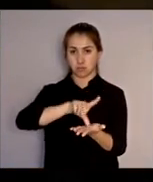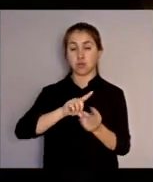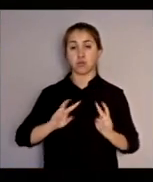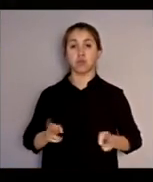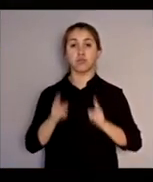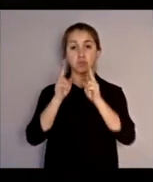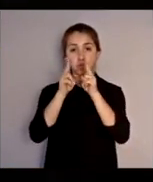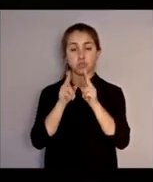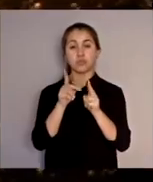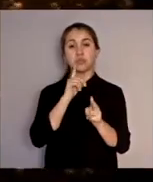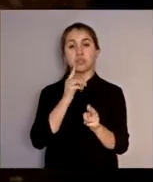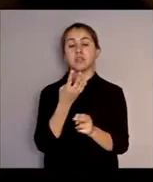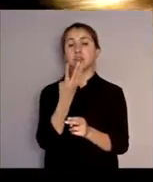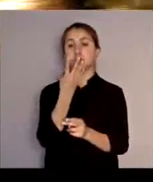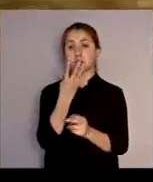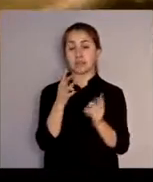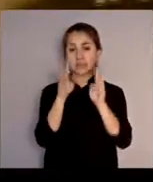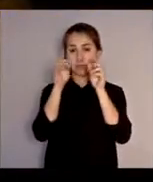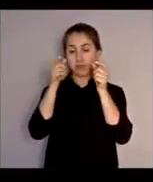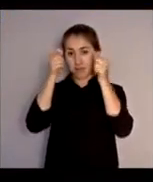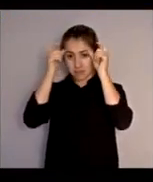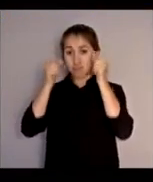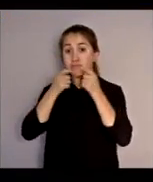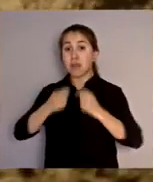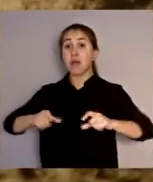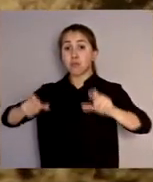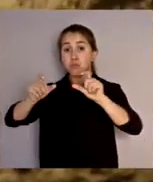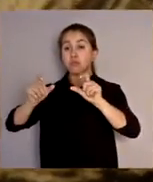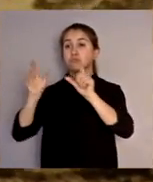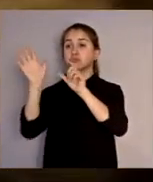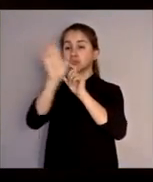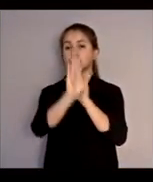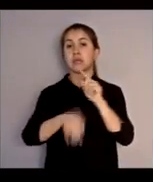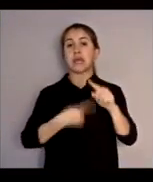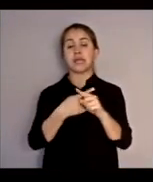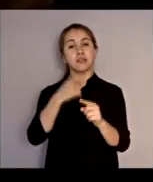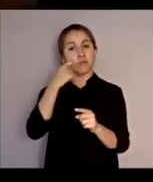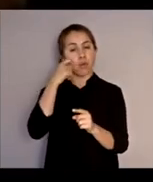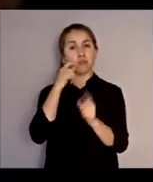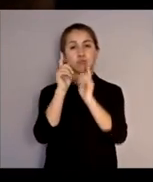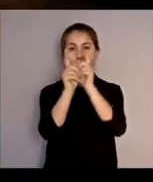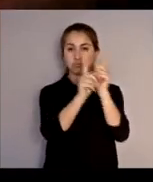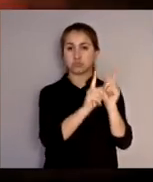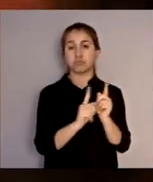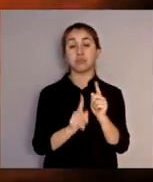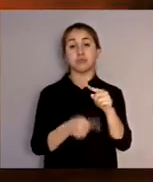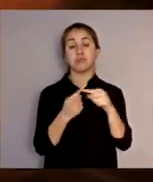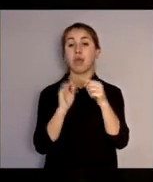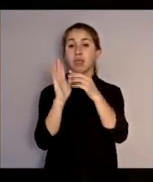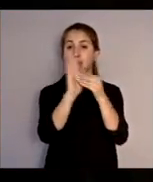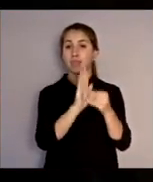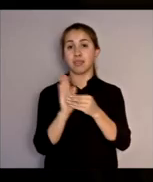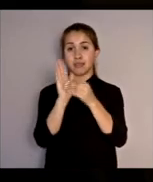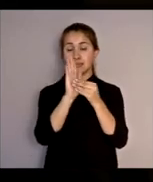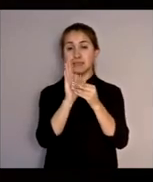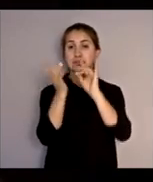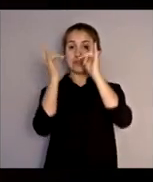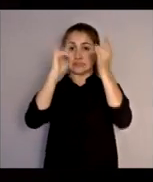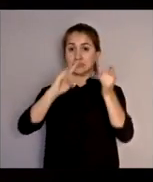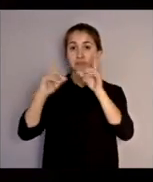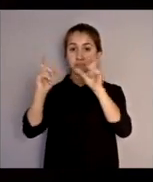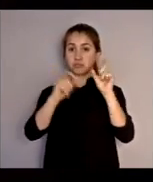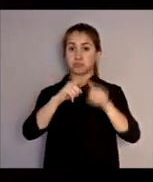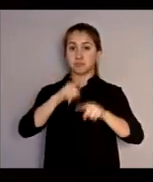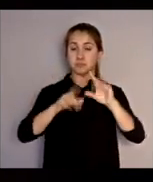Una construcción que alberga desde un cuerno de mamut hasta la evolución completa de la humanidad. Incluso posee imágenes satelitales de la